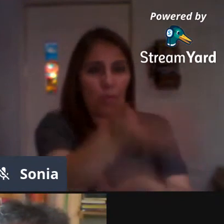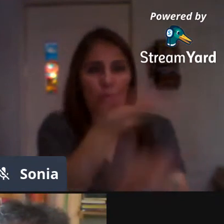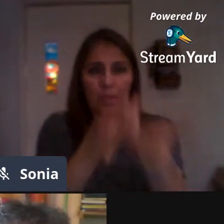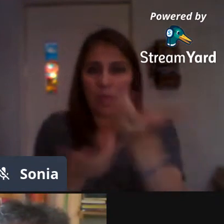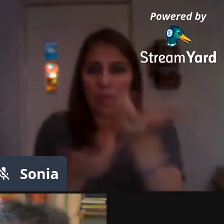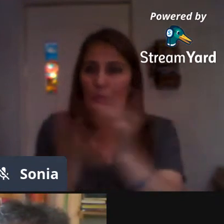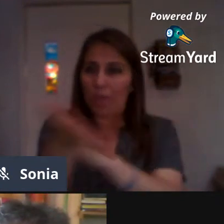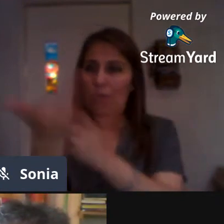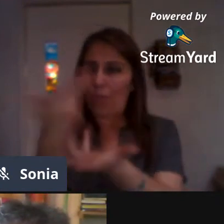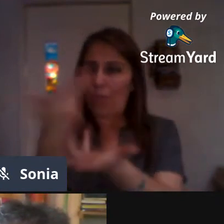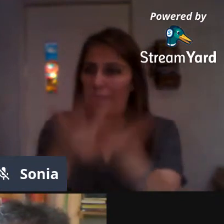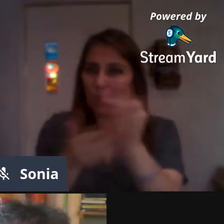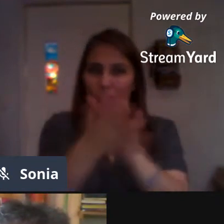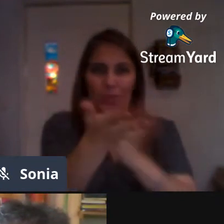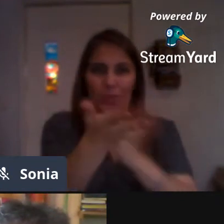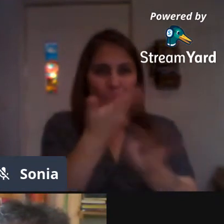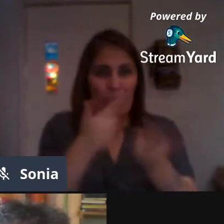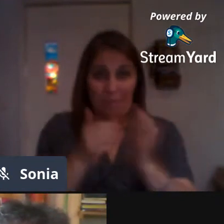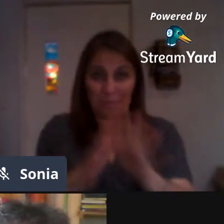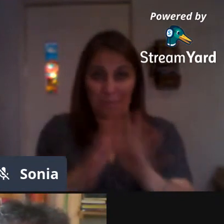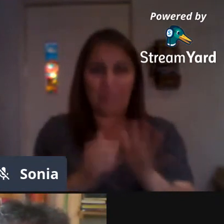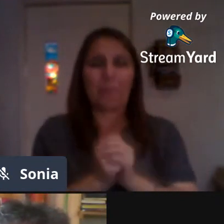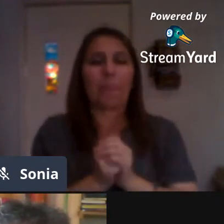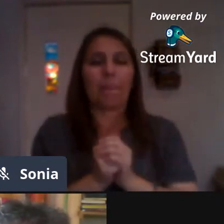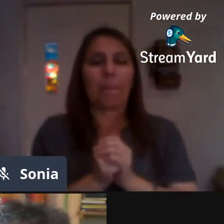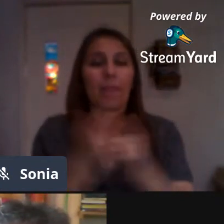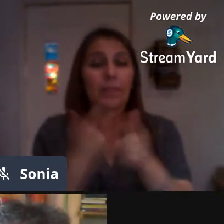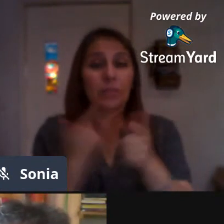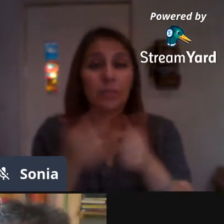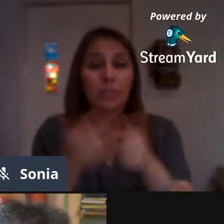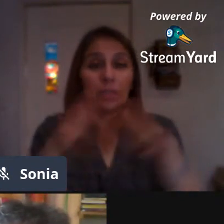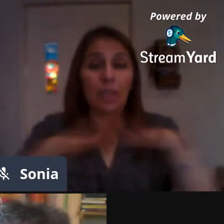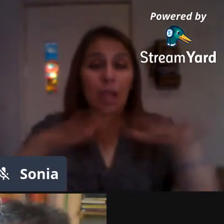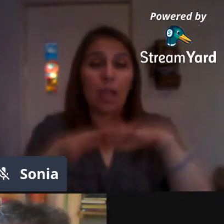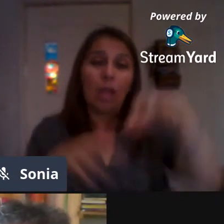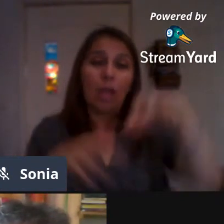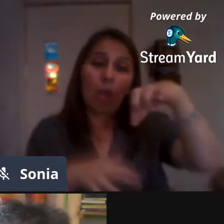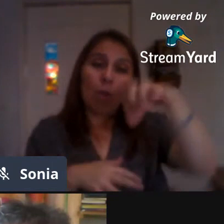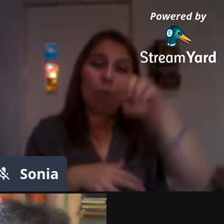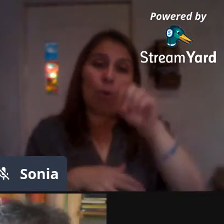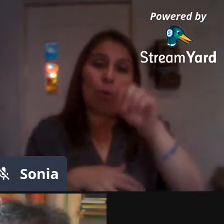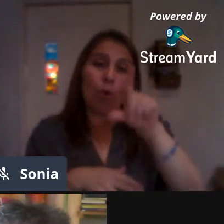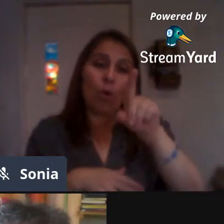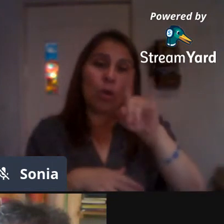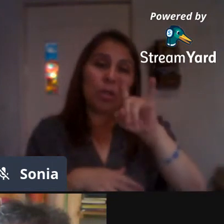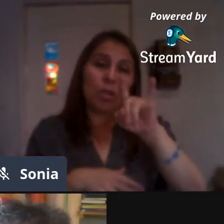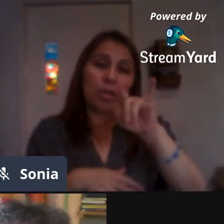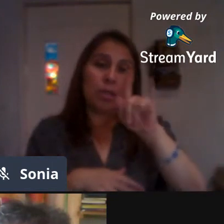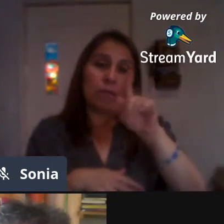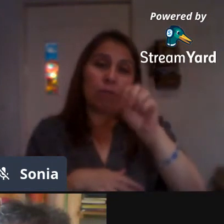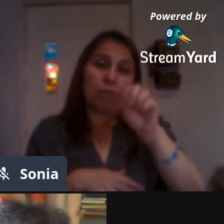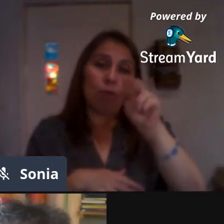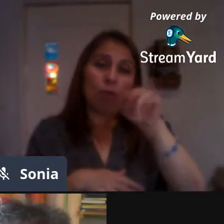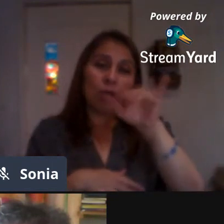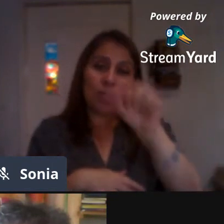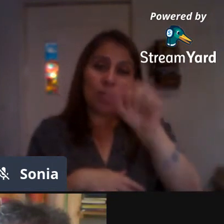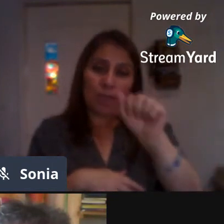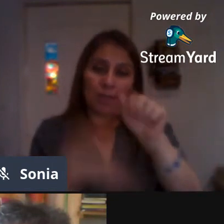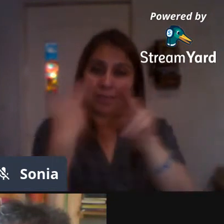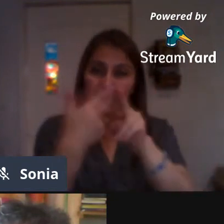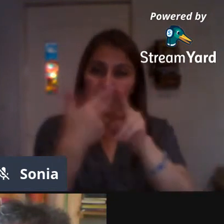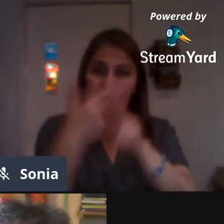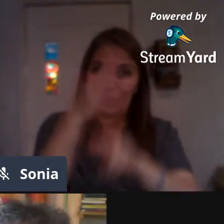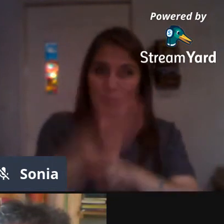otra parte que es que este escenario se llame polifonía me gusta mucho porque tiene que ver con no solamente con que haya muchas voces